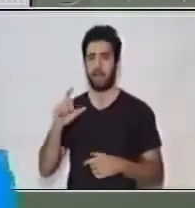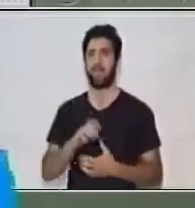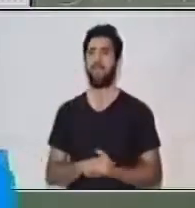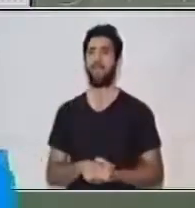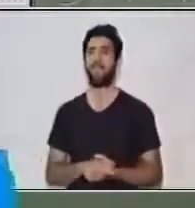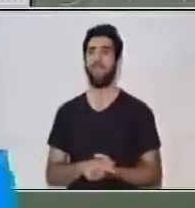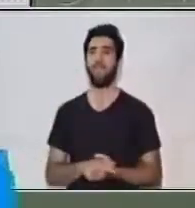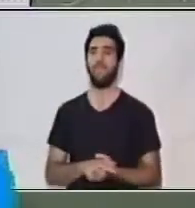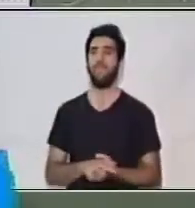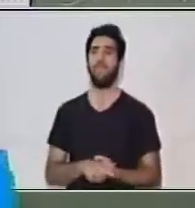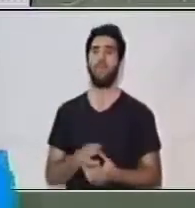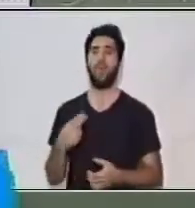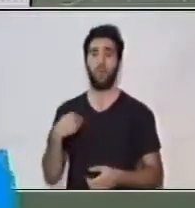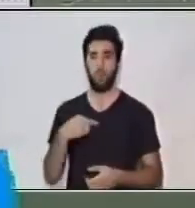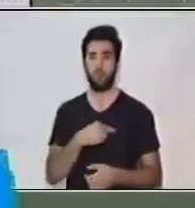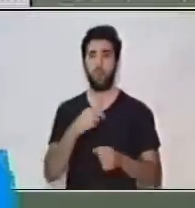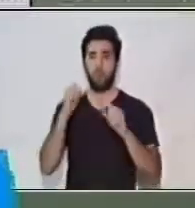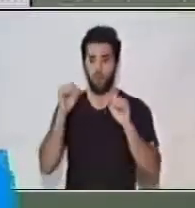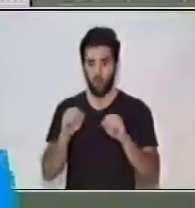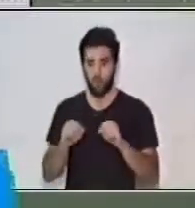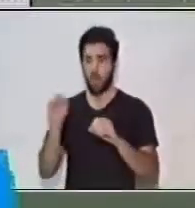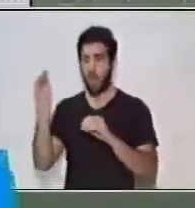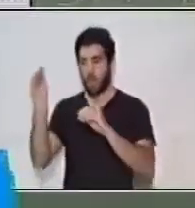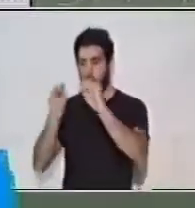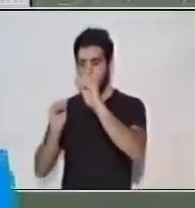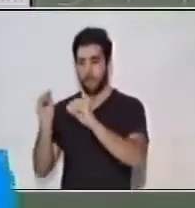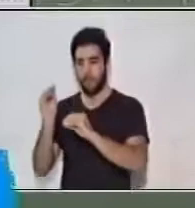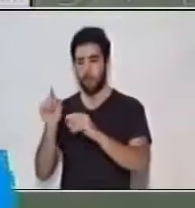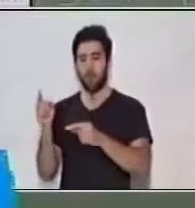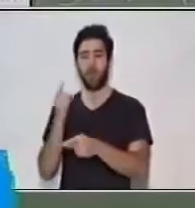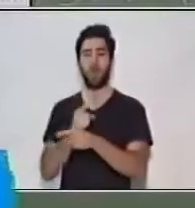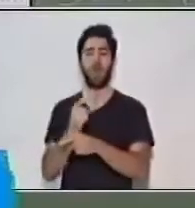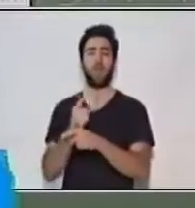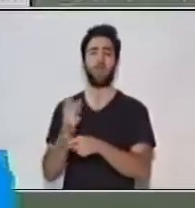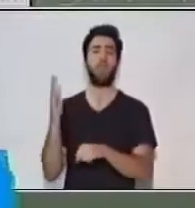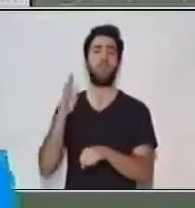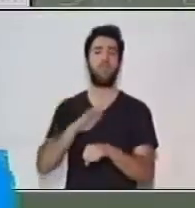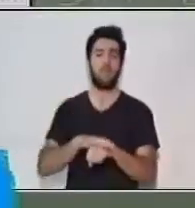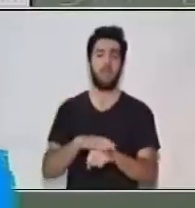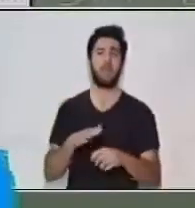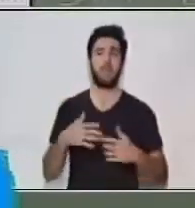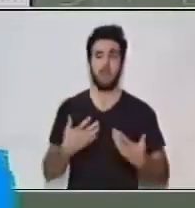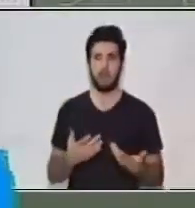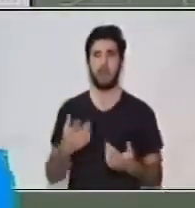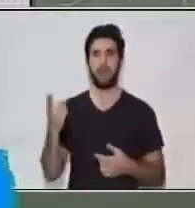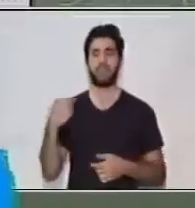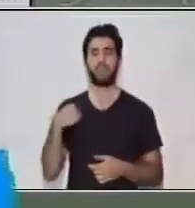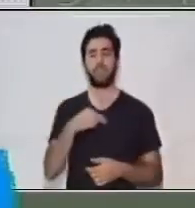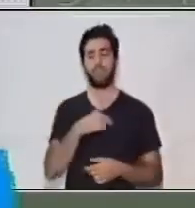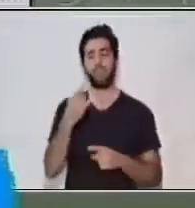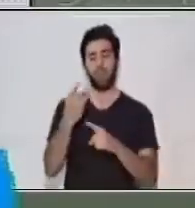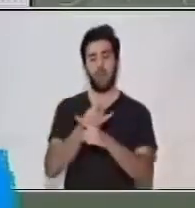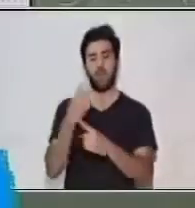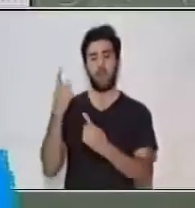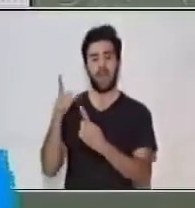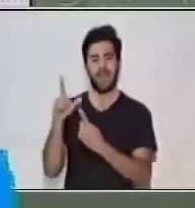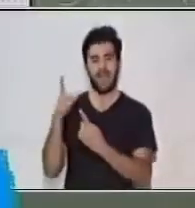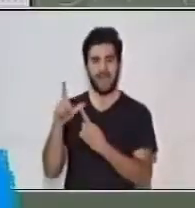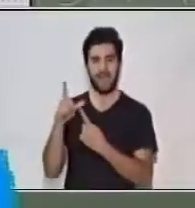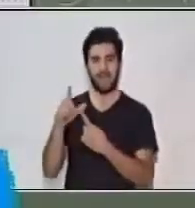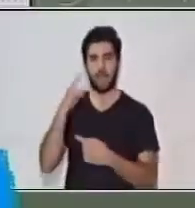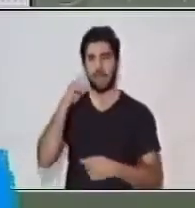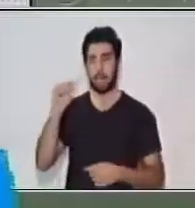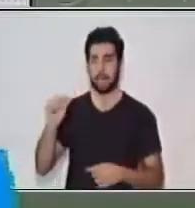podemos colocarle el nombre que a nosotros nos parezca más adecuado. Pero en esta ocasión vamos a utilizar las letras del abecedario en orden y